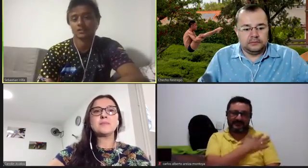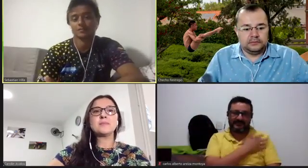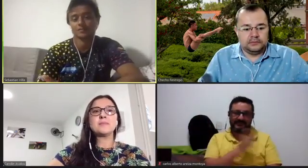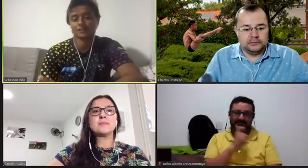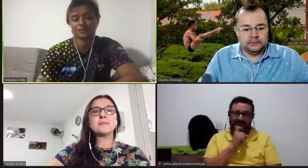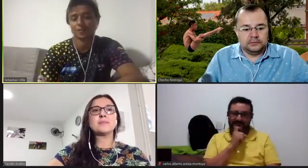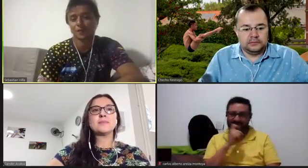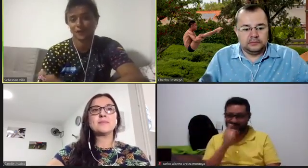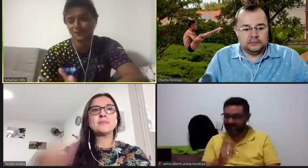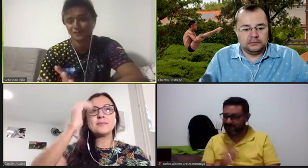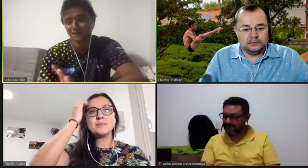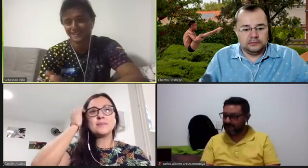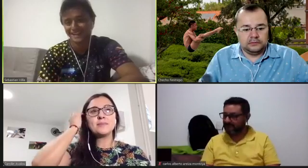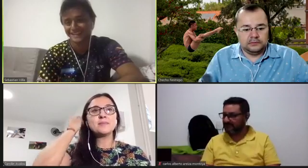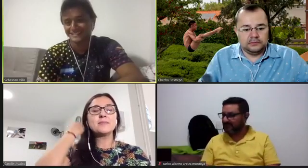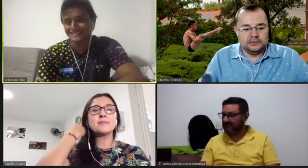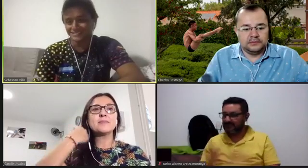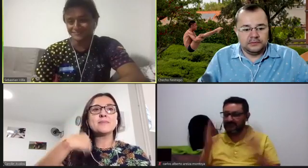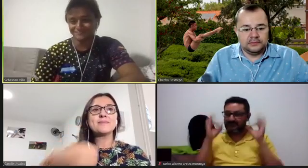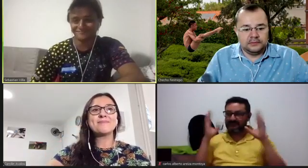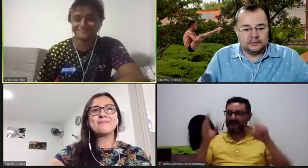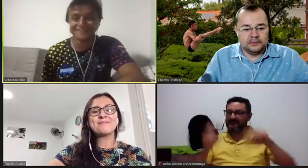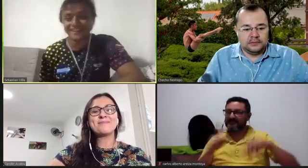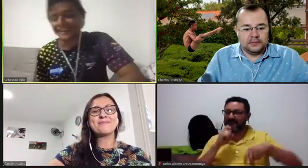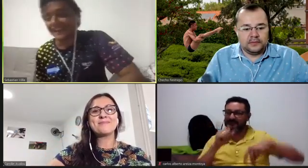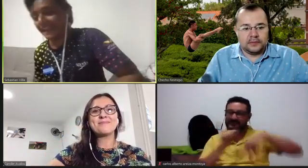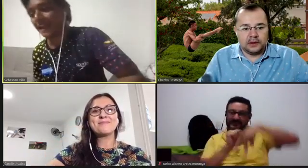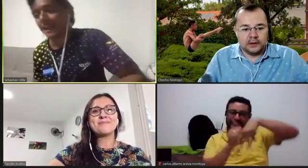deportistas, o sea, yo pienso que eso es lo peor que nos puede pasar.